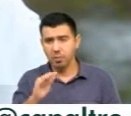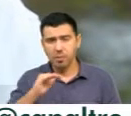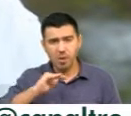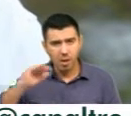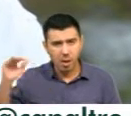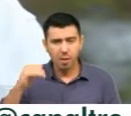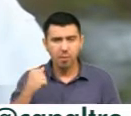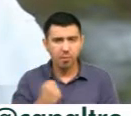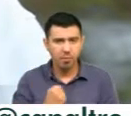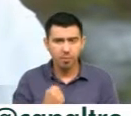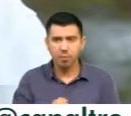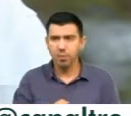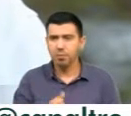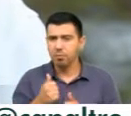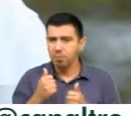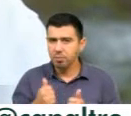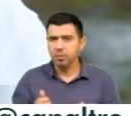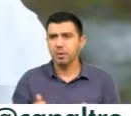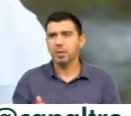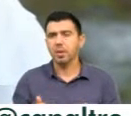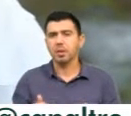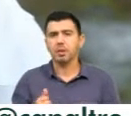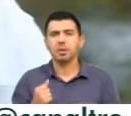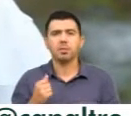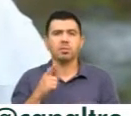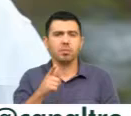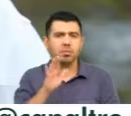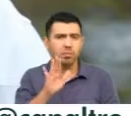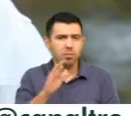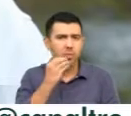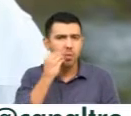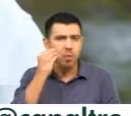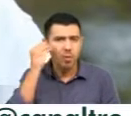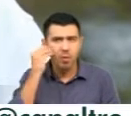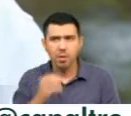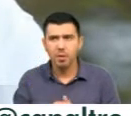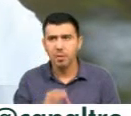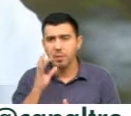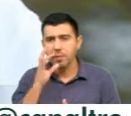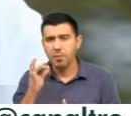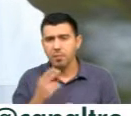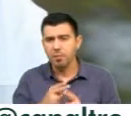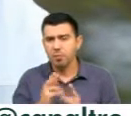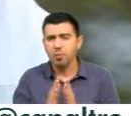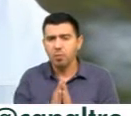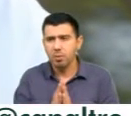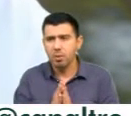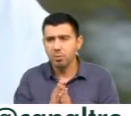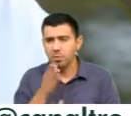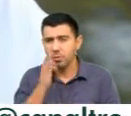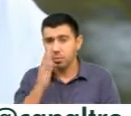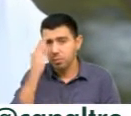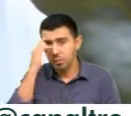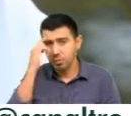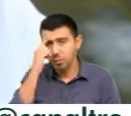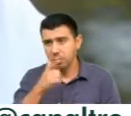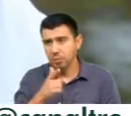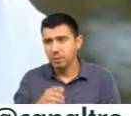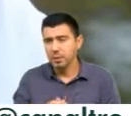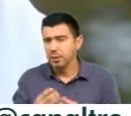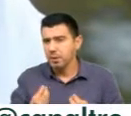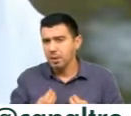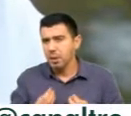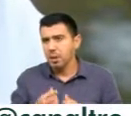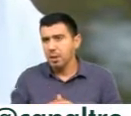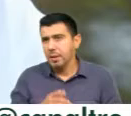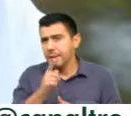de bien, un hombre trabajador, un hombre de hogar, un hombre muy religioso, una persona que lo único